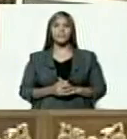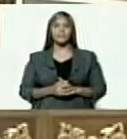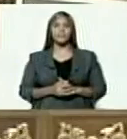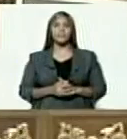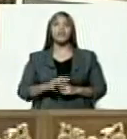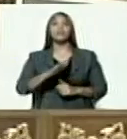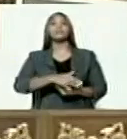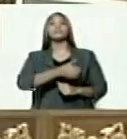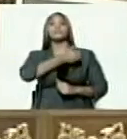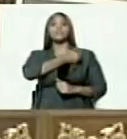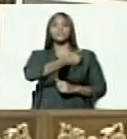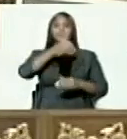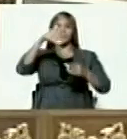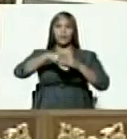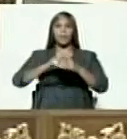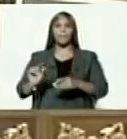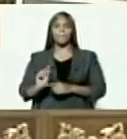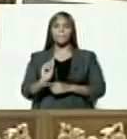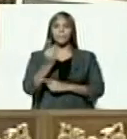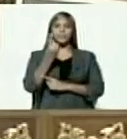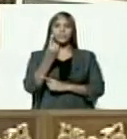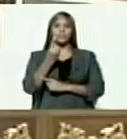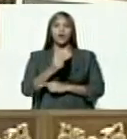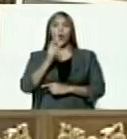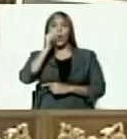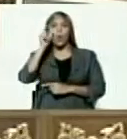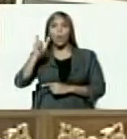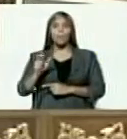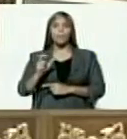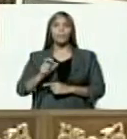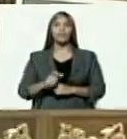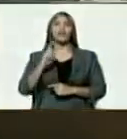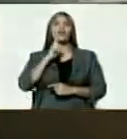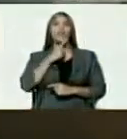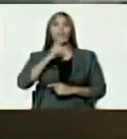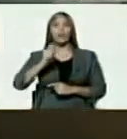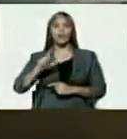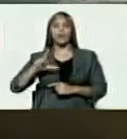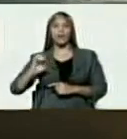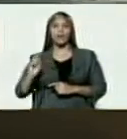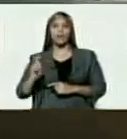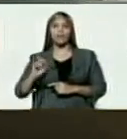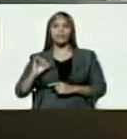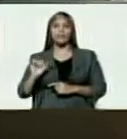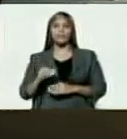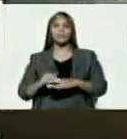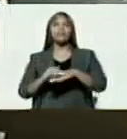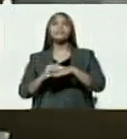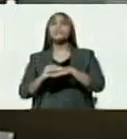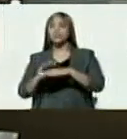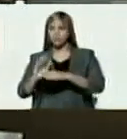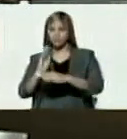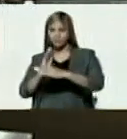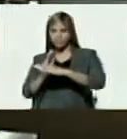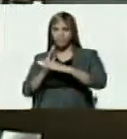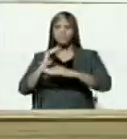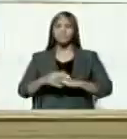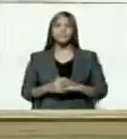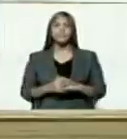electoral principal, ciudadano Alexis Corredor Pérez. Disculpe, secretaria.